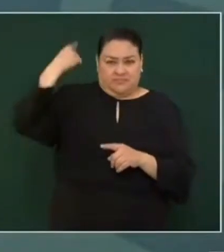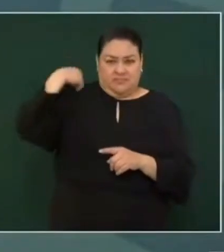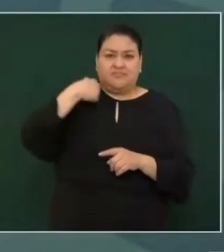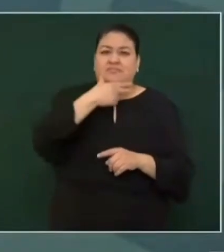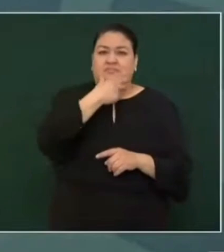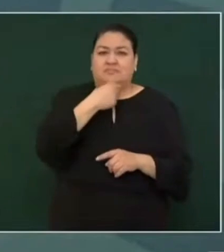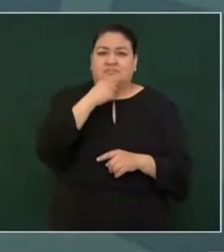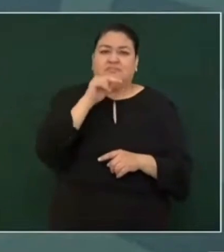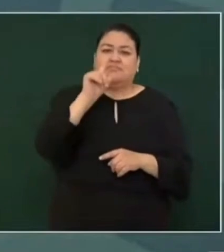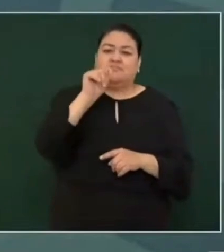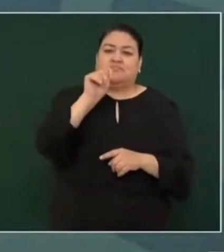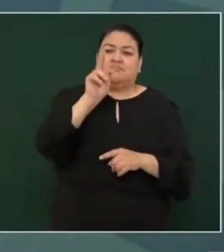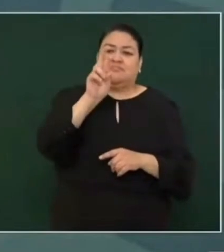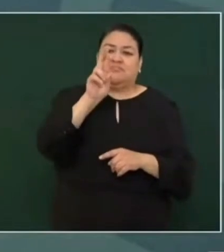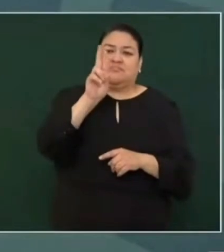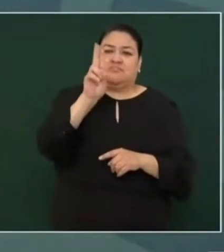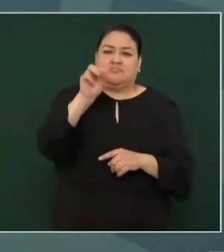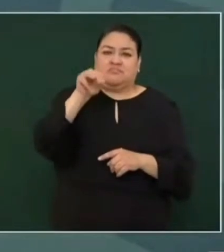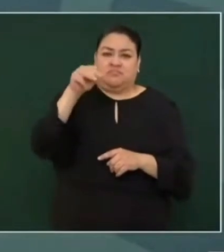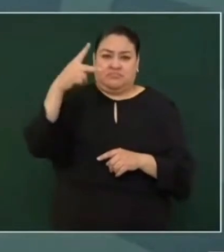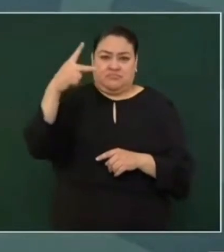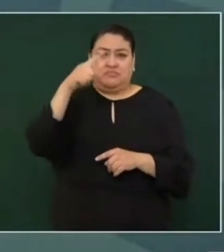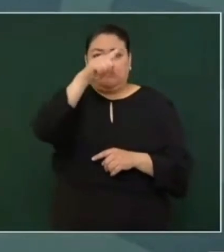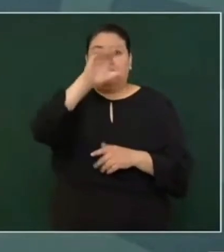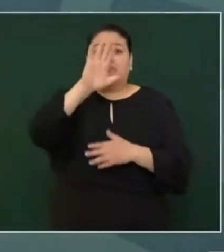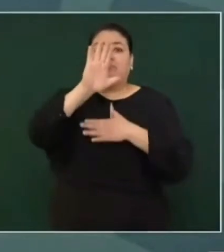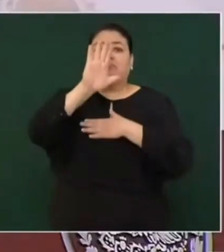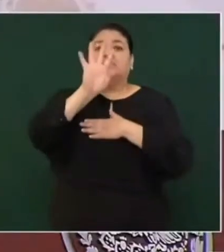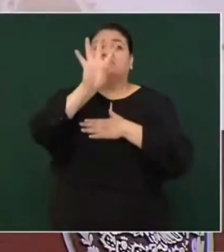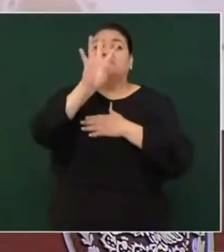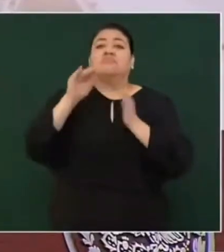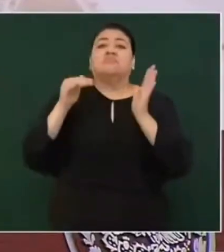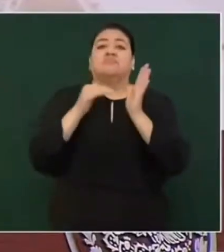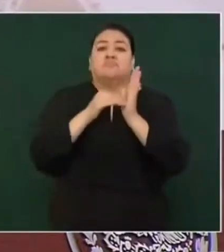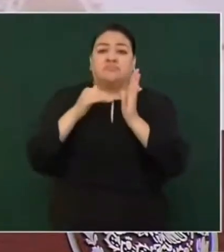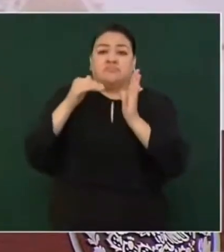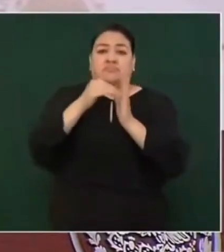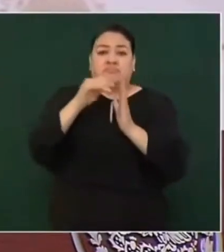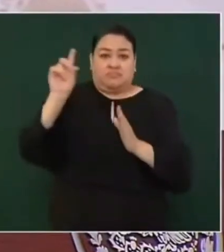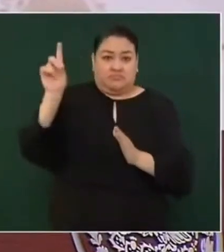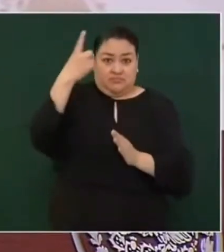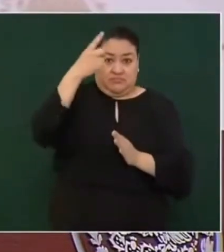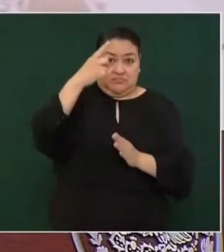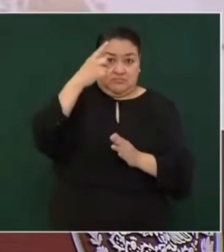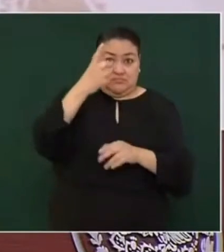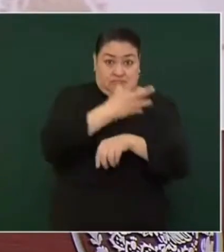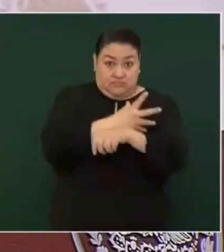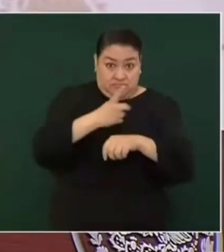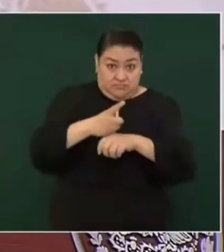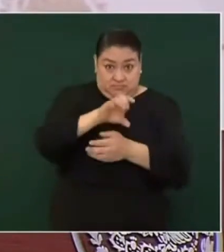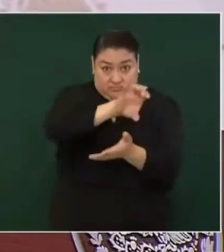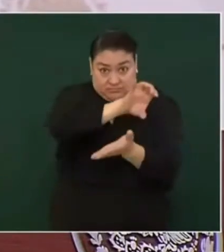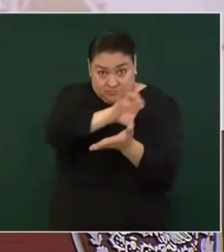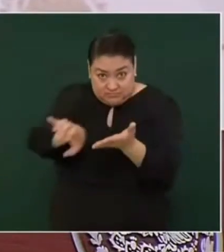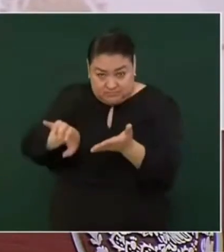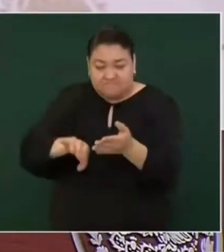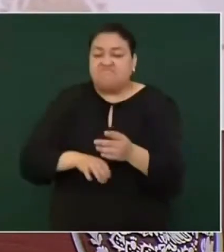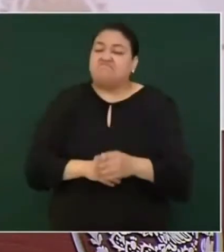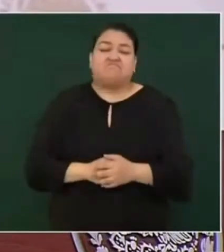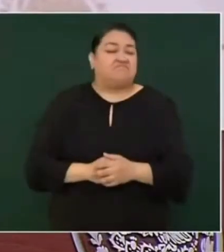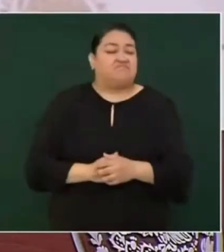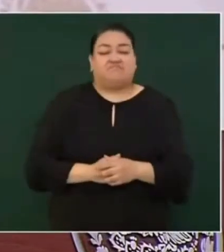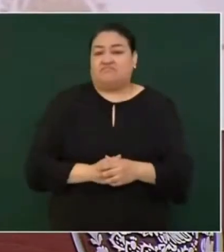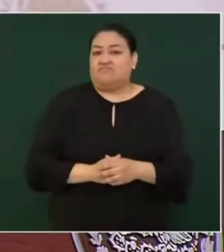a 4,000 millones de dólares y no se invirtió esa cantidad.